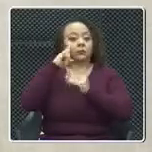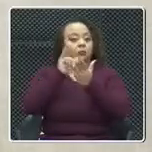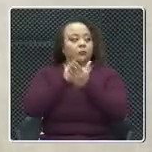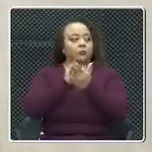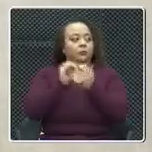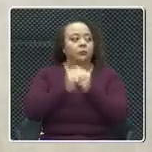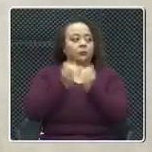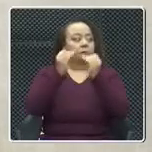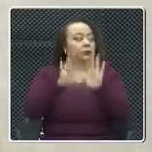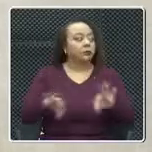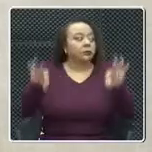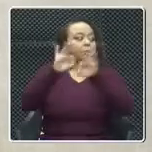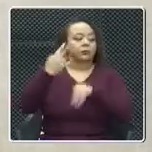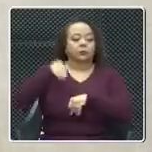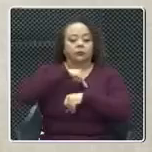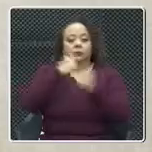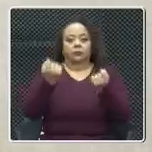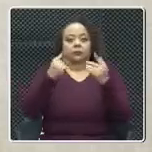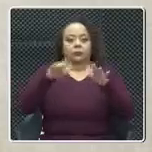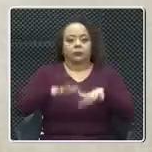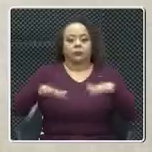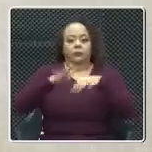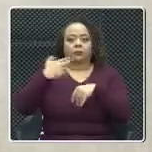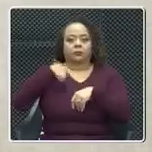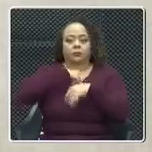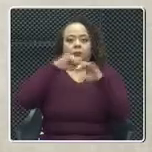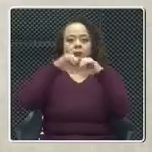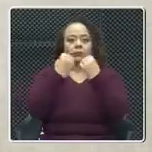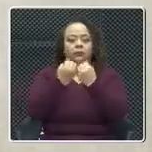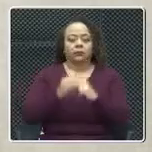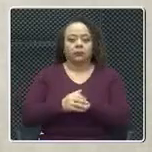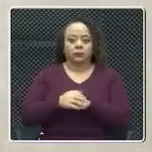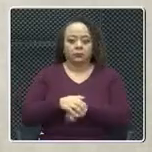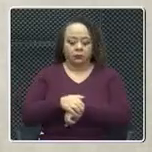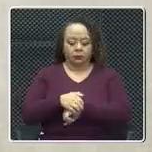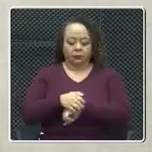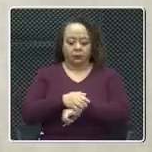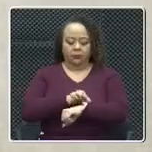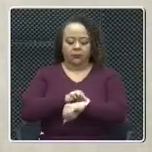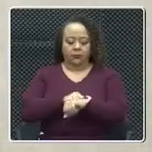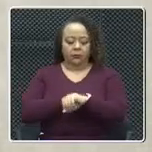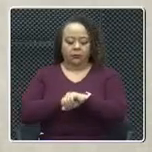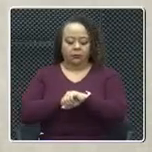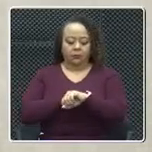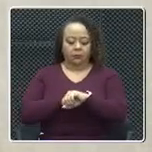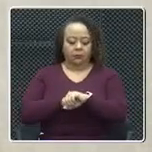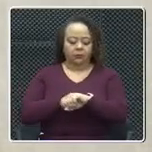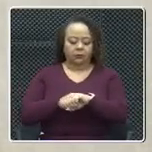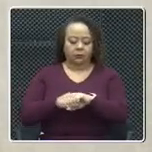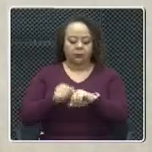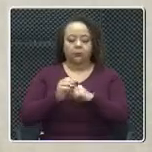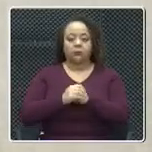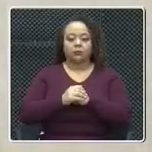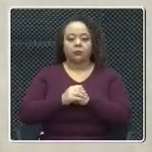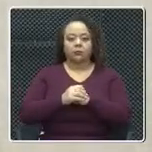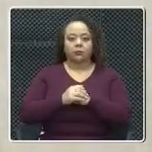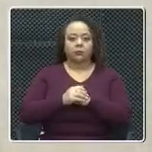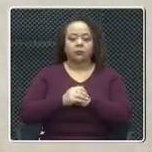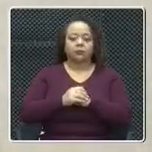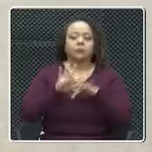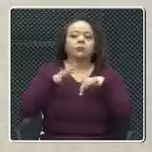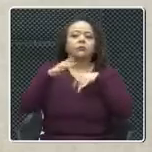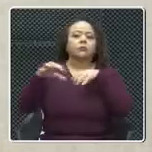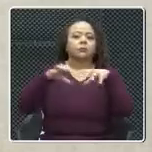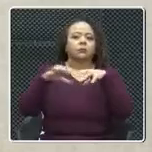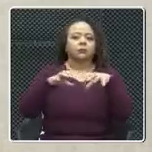muy importante que entendamos el contexto de nuestra organización, ¿verdad? ¿Qué tipo de población tenemos? ¿Verdad? ¿Cómo? La dinámica.